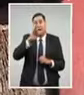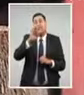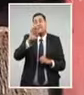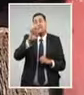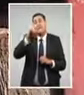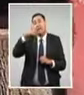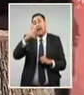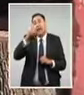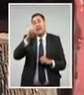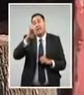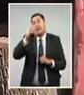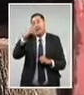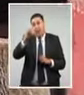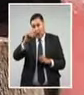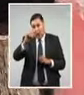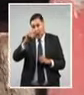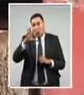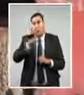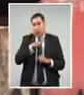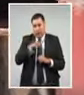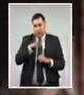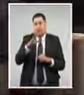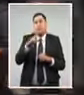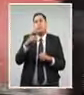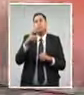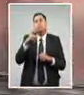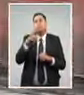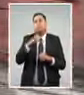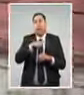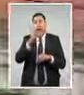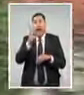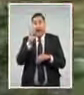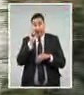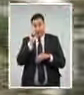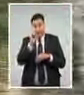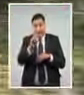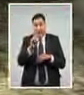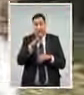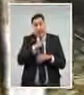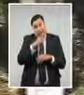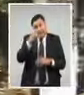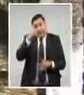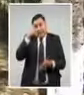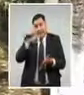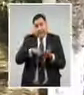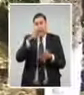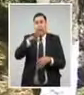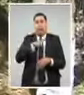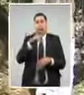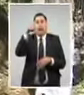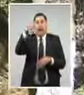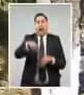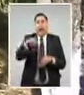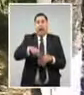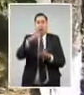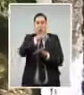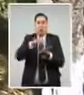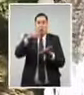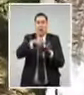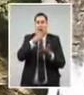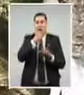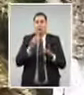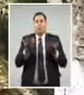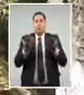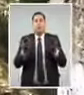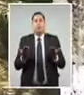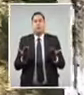quien quedara inmortalizado en ese lugar, pues se cree que desde ese punto evangelizó a los pobladores chichimecas de